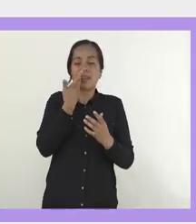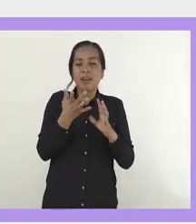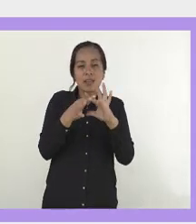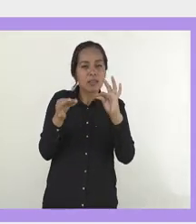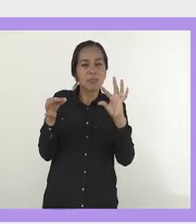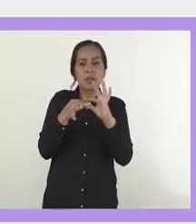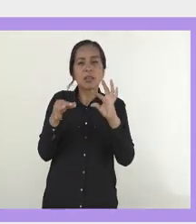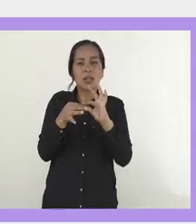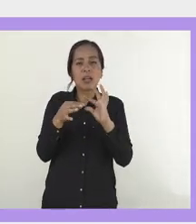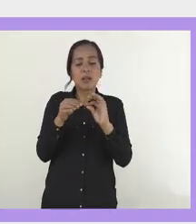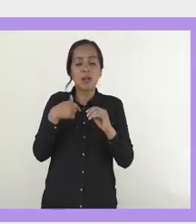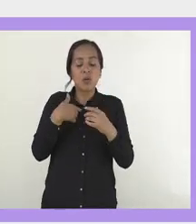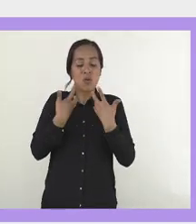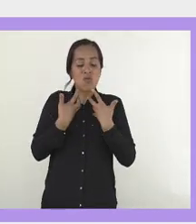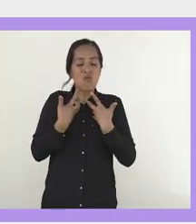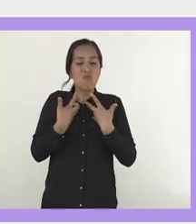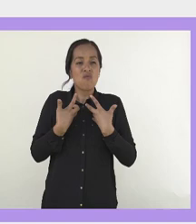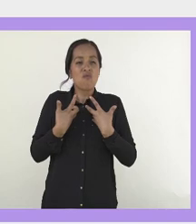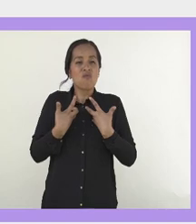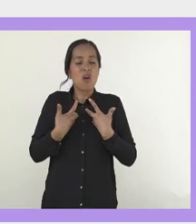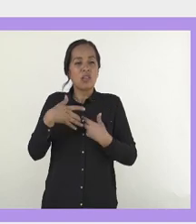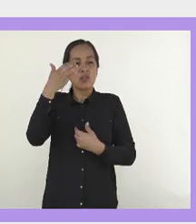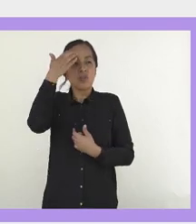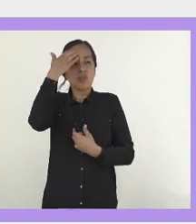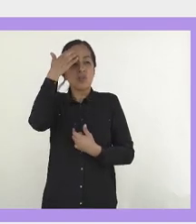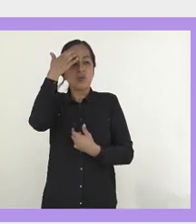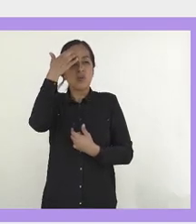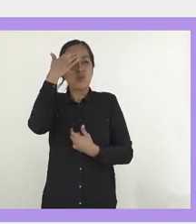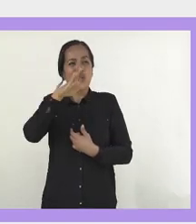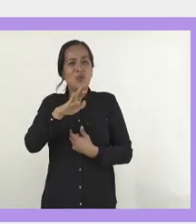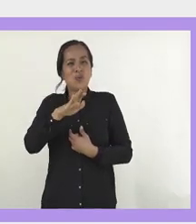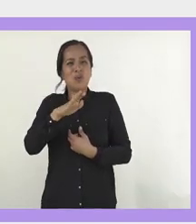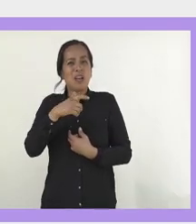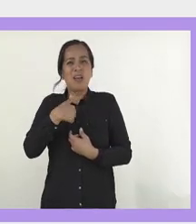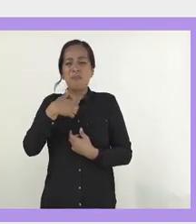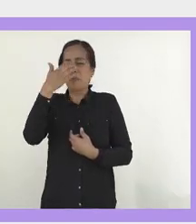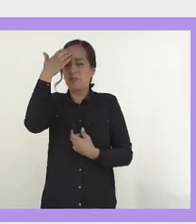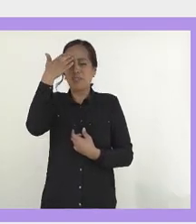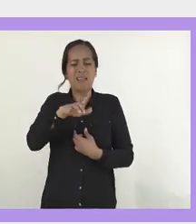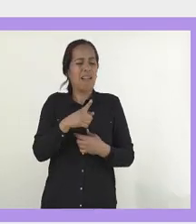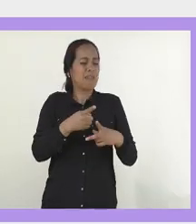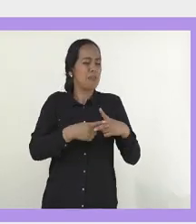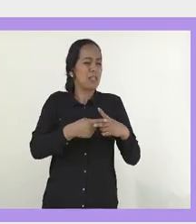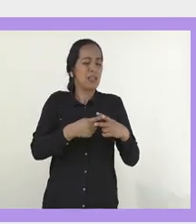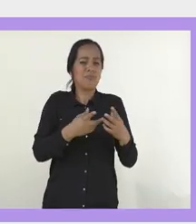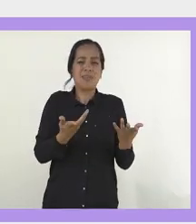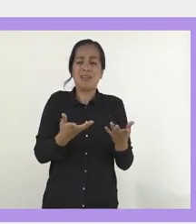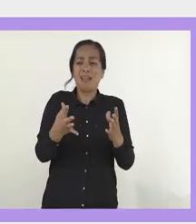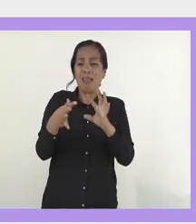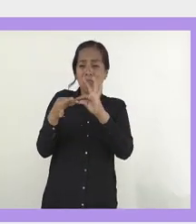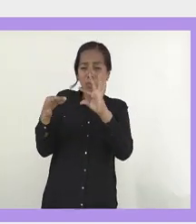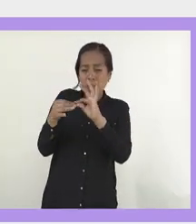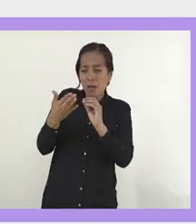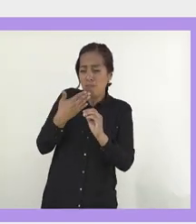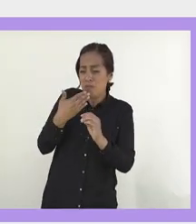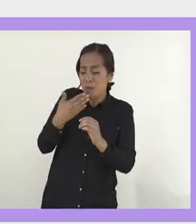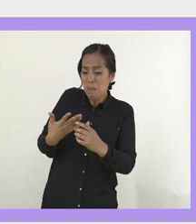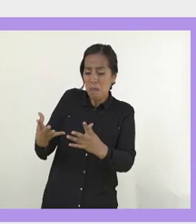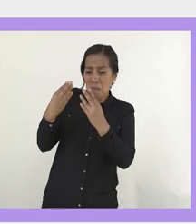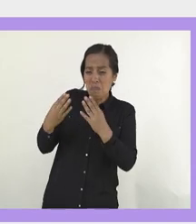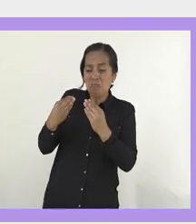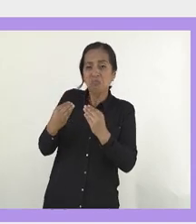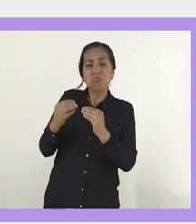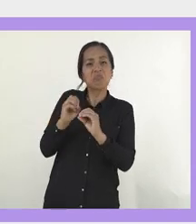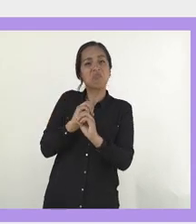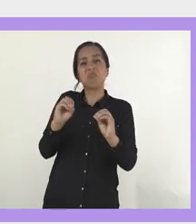nos asusta lo que desconocemos no a mí no me gustaban las matemáticas porque nadie me las explicó bien y creo que